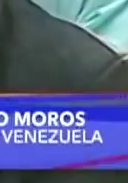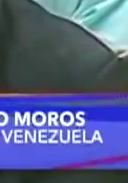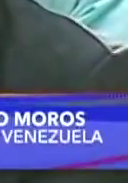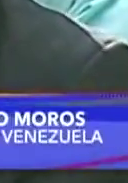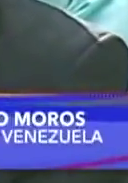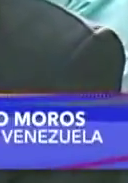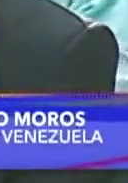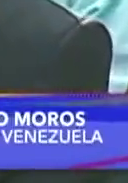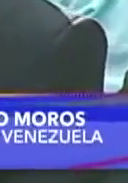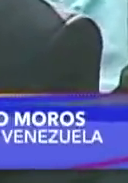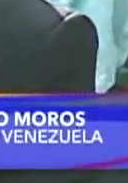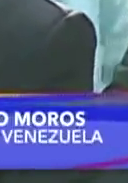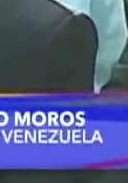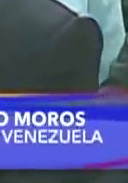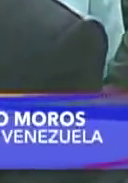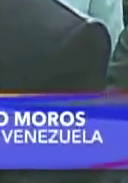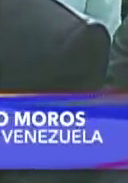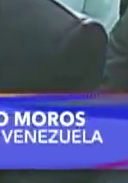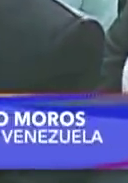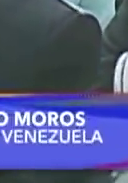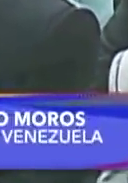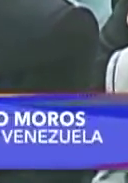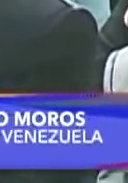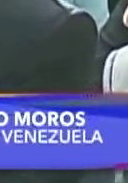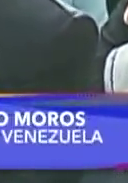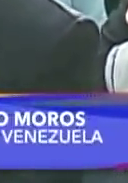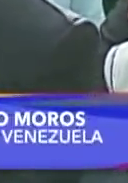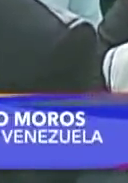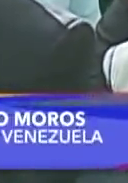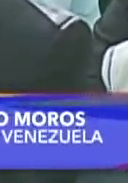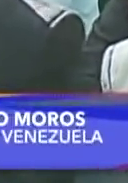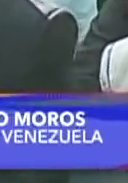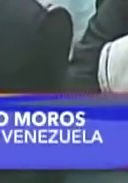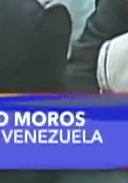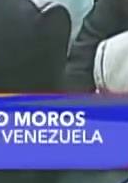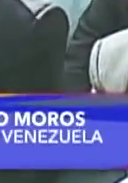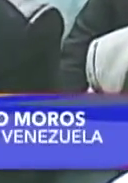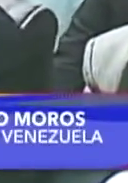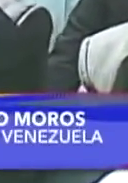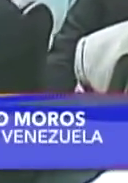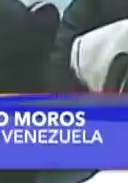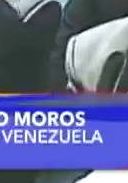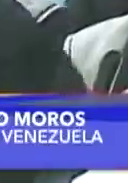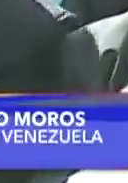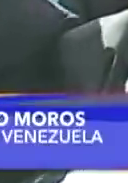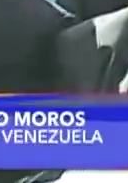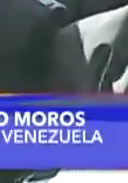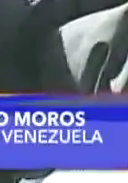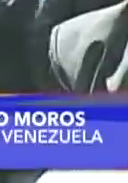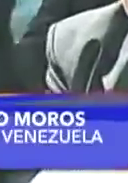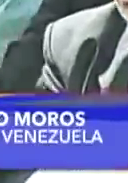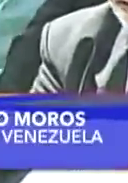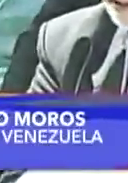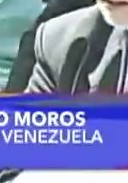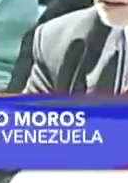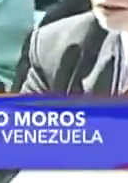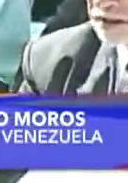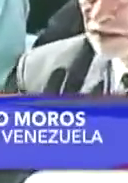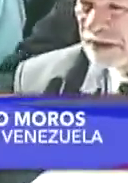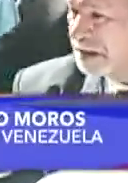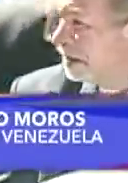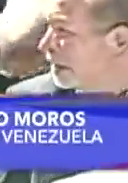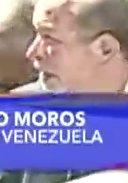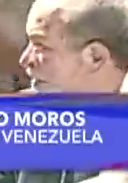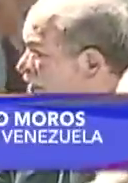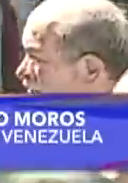Movimiento Cristiano Evangélico por Venezuela para renovar la fe en Cristo, para desearles bendiciones